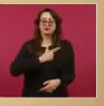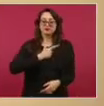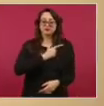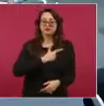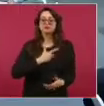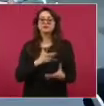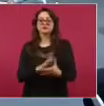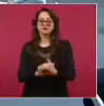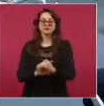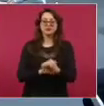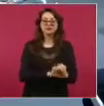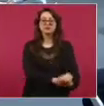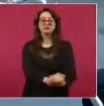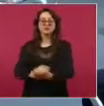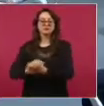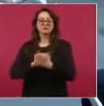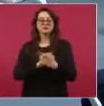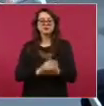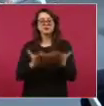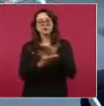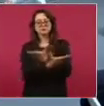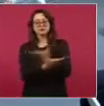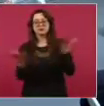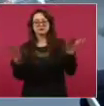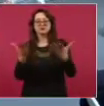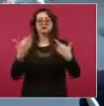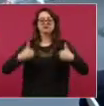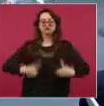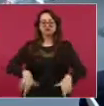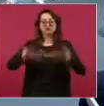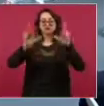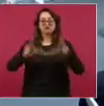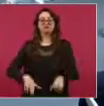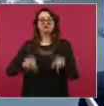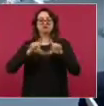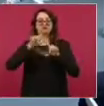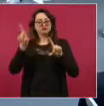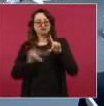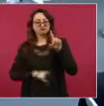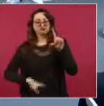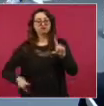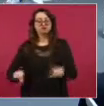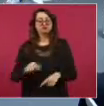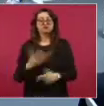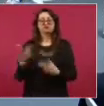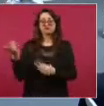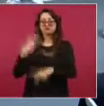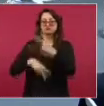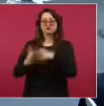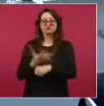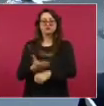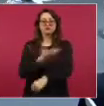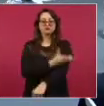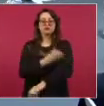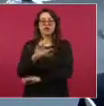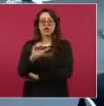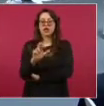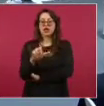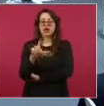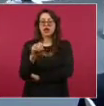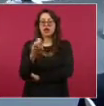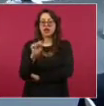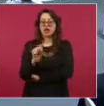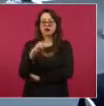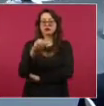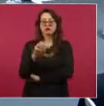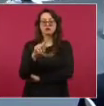representan la política social del país, a don Carlos Martínez Velázquez,